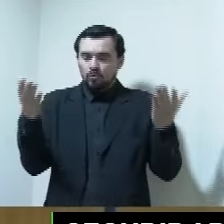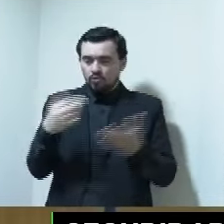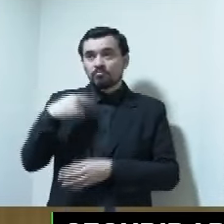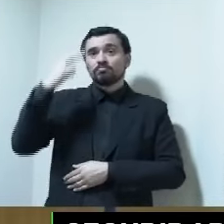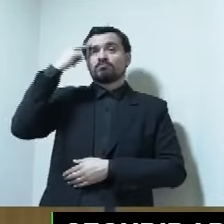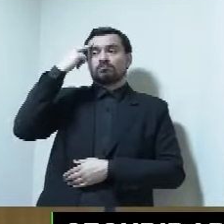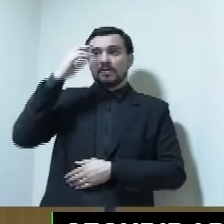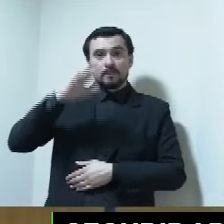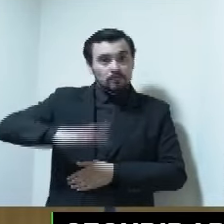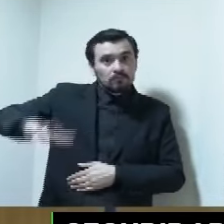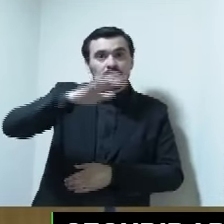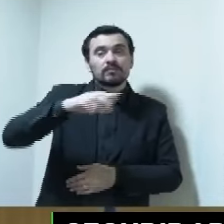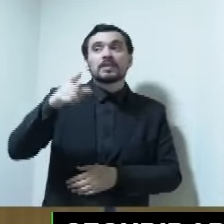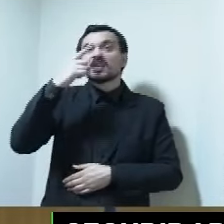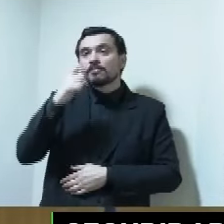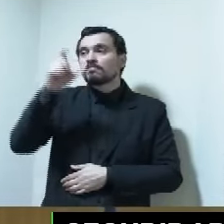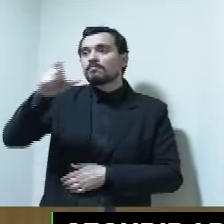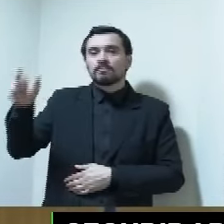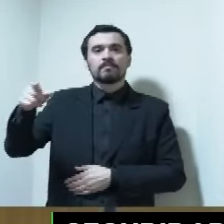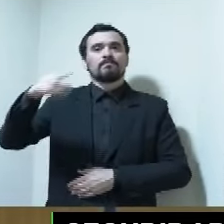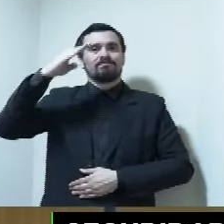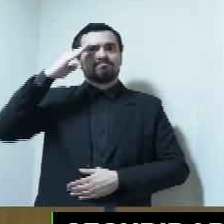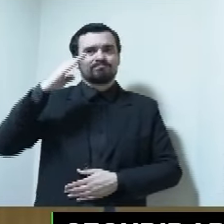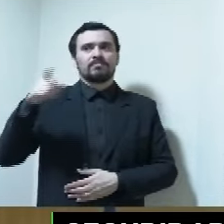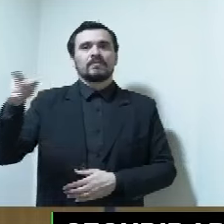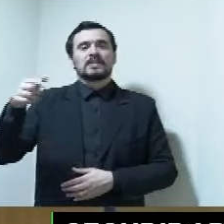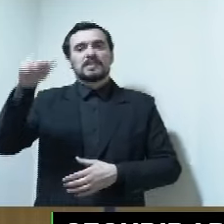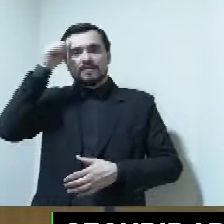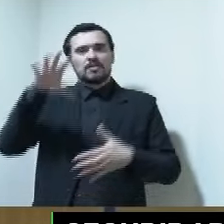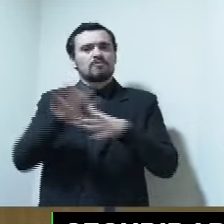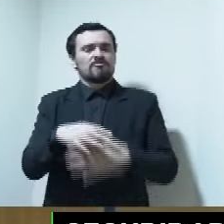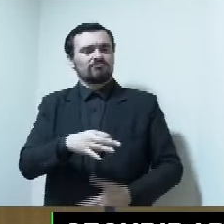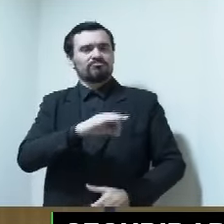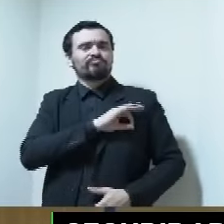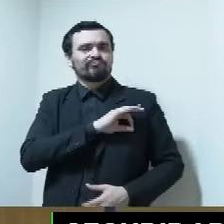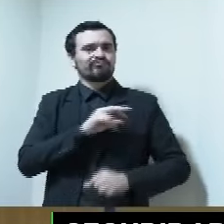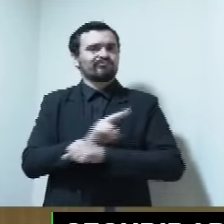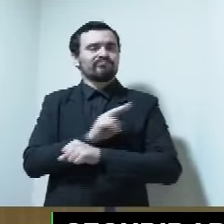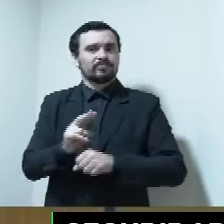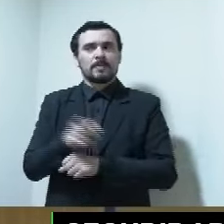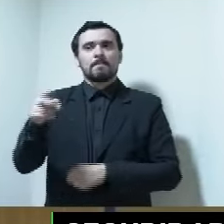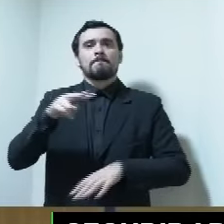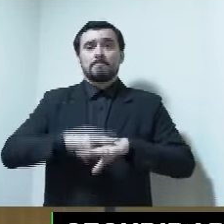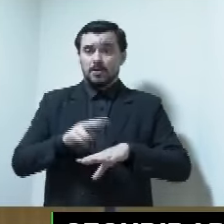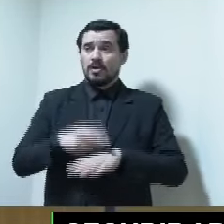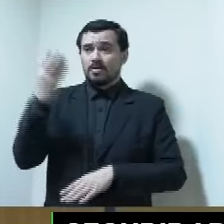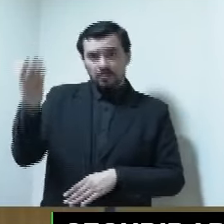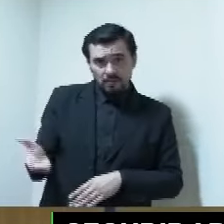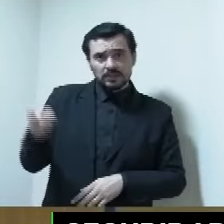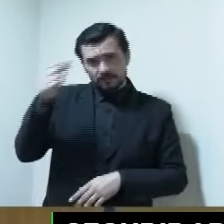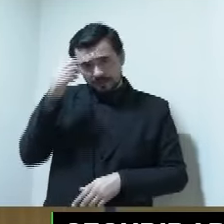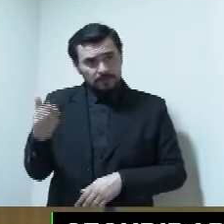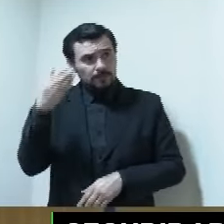toda la ciudadanía, a estos verdaderos héroes. Porque todos los días cientos de paraguayos ponen su vida en riesgo por la de